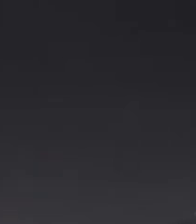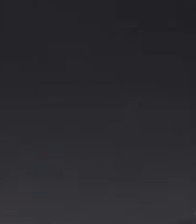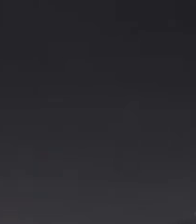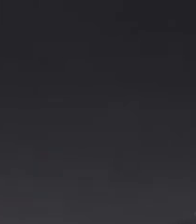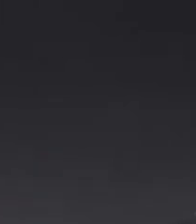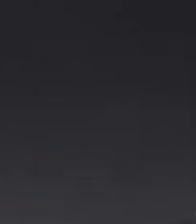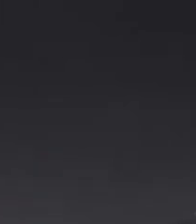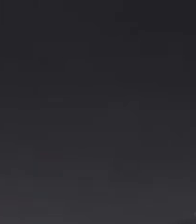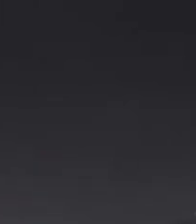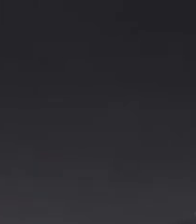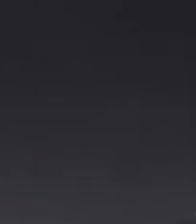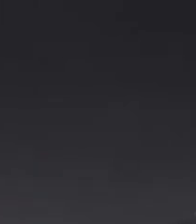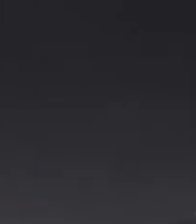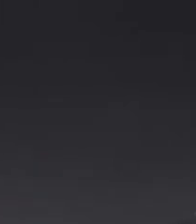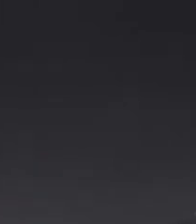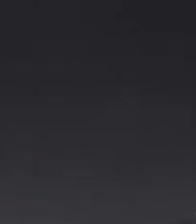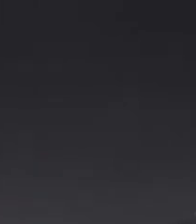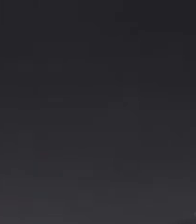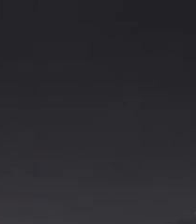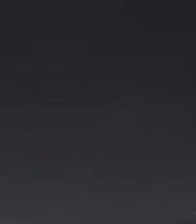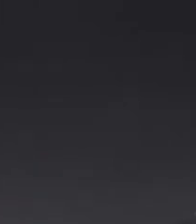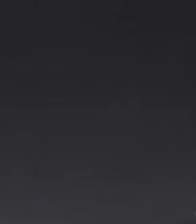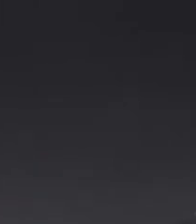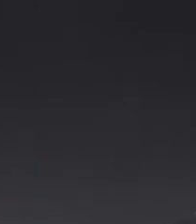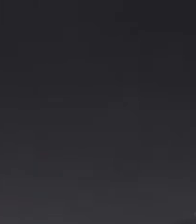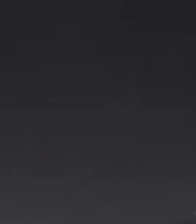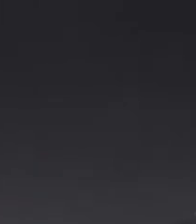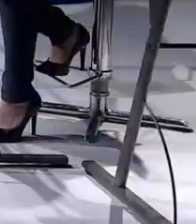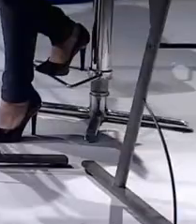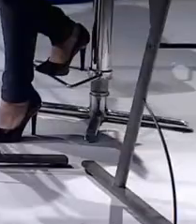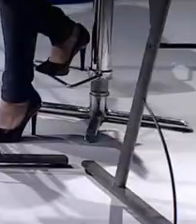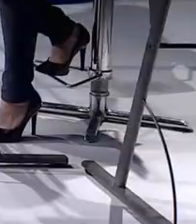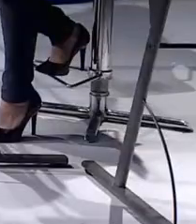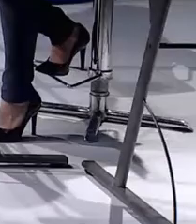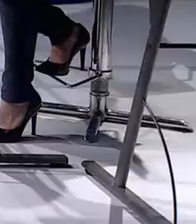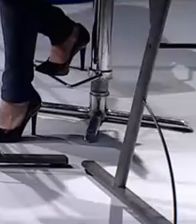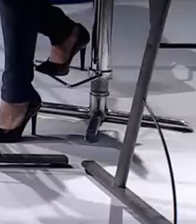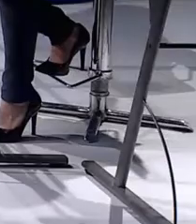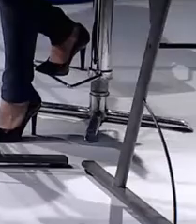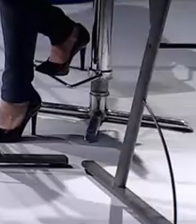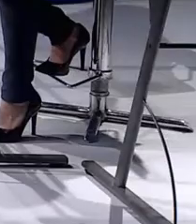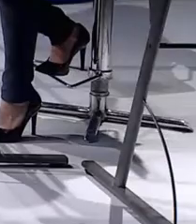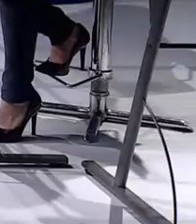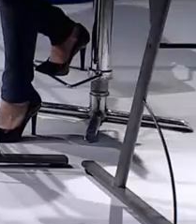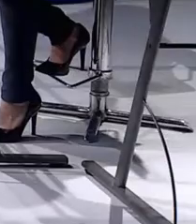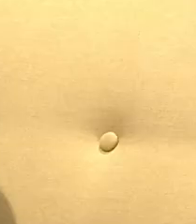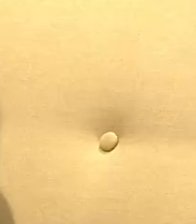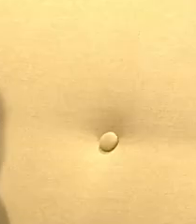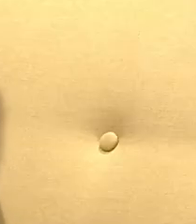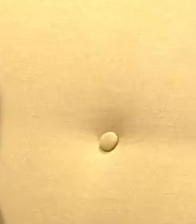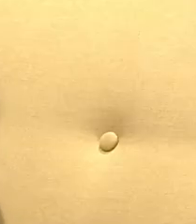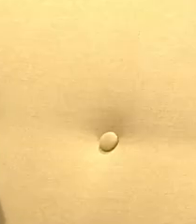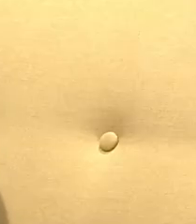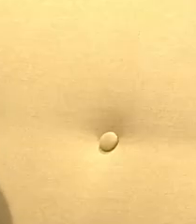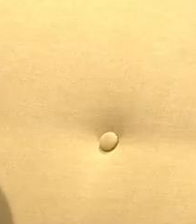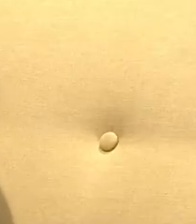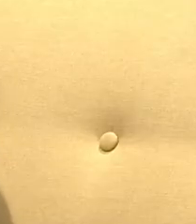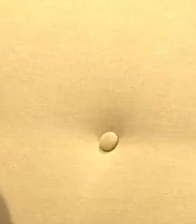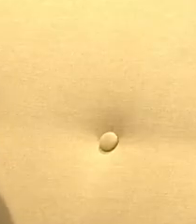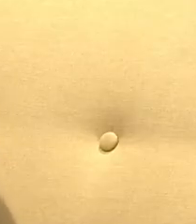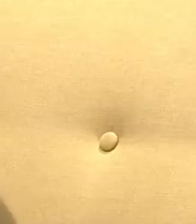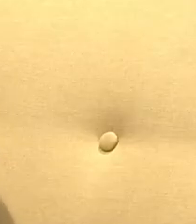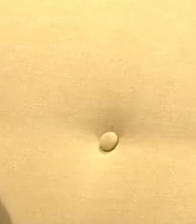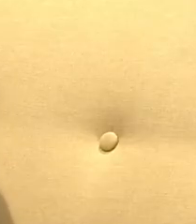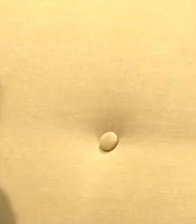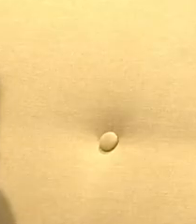contar cómo fue esta experiencia. Bueno, yo creo que desde el momento en que las pruebas en la casa salieron, yo